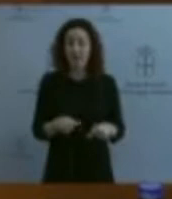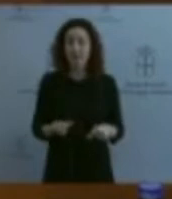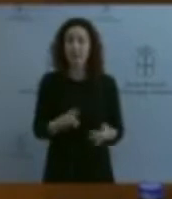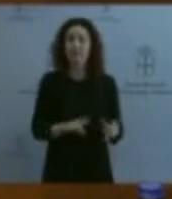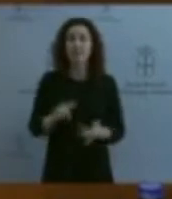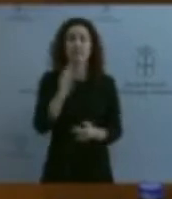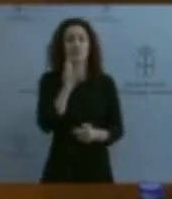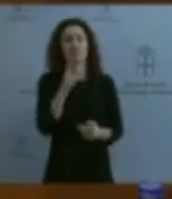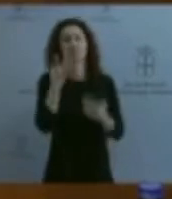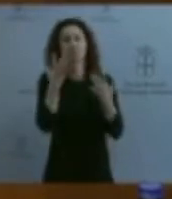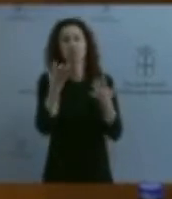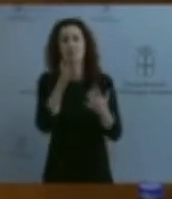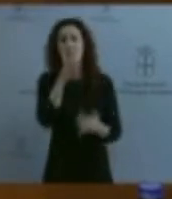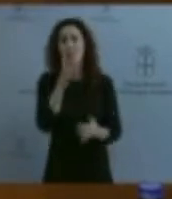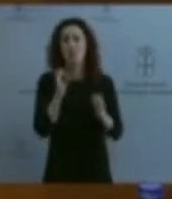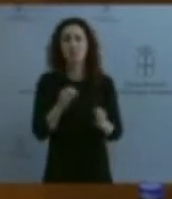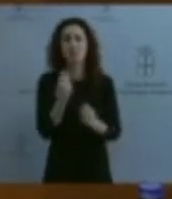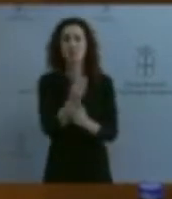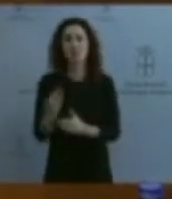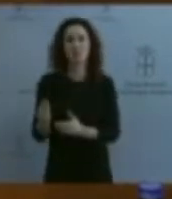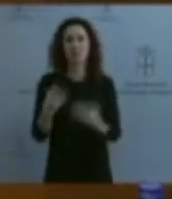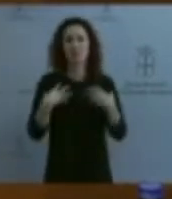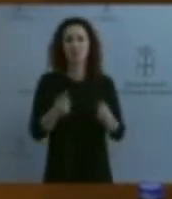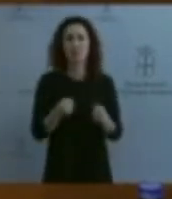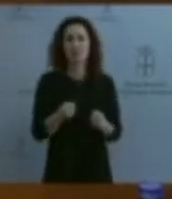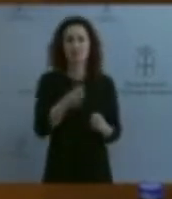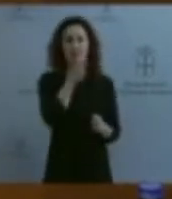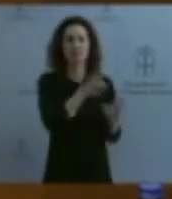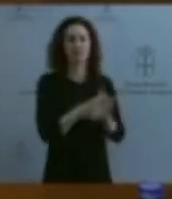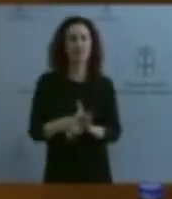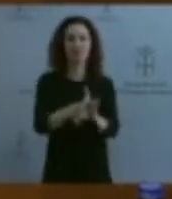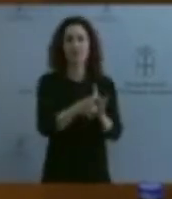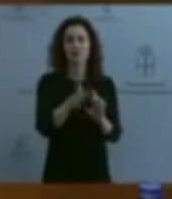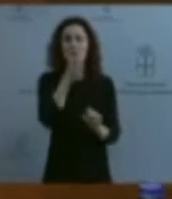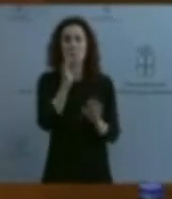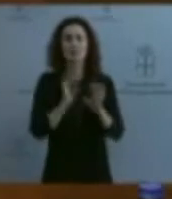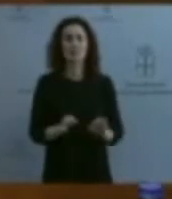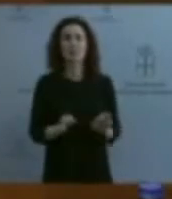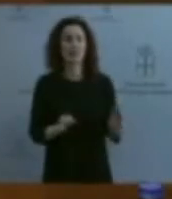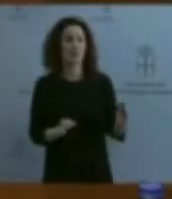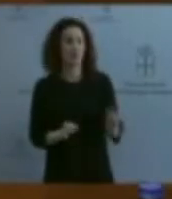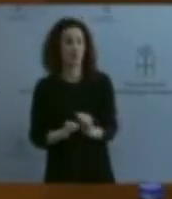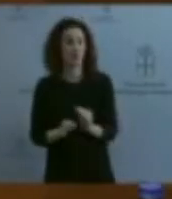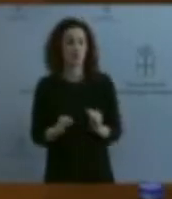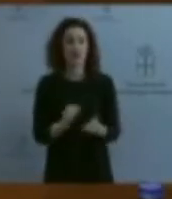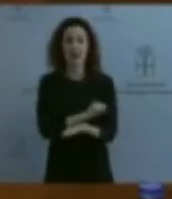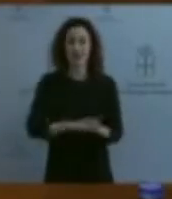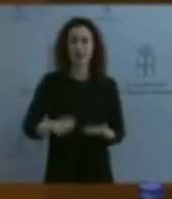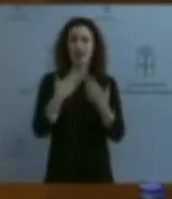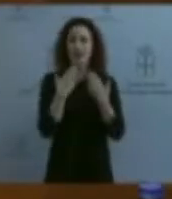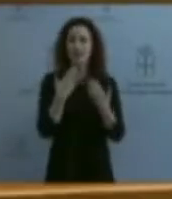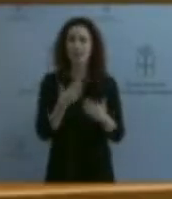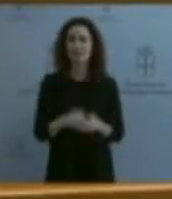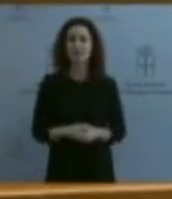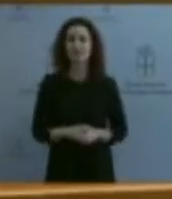industrial. La pandemia ha demostrado que el futuro de Asturias puede depender de que garanticemos nuestra soberanía energética, sanitaria y